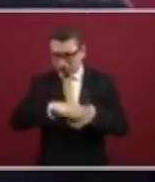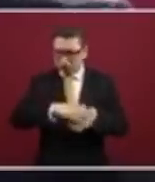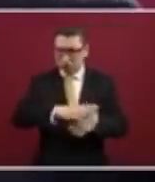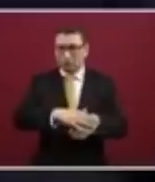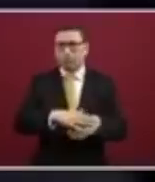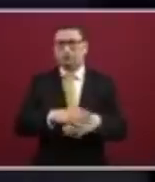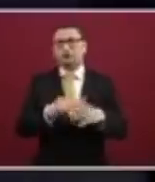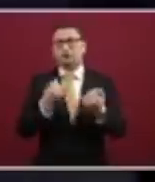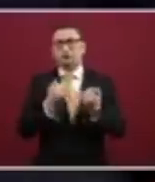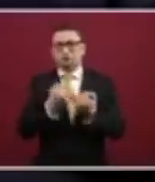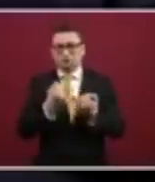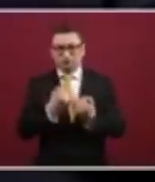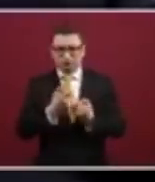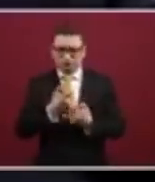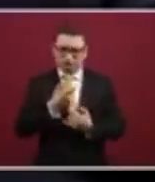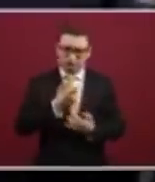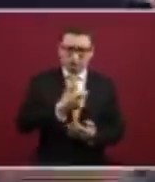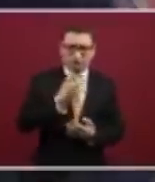tiene viáticos para ir